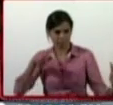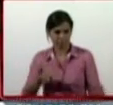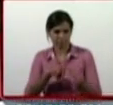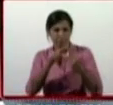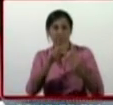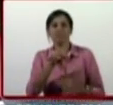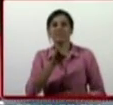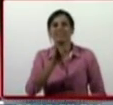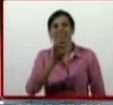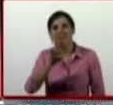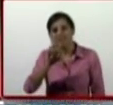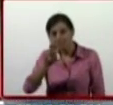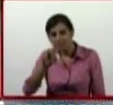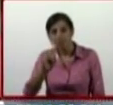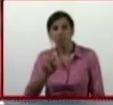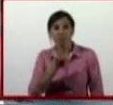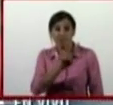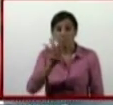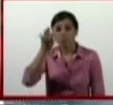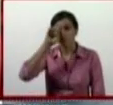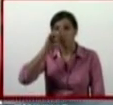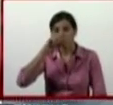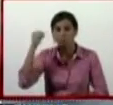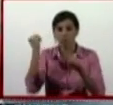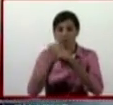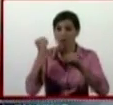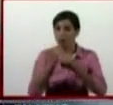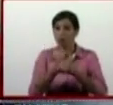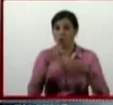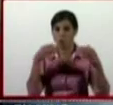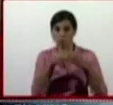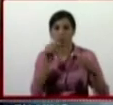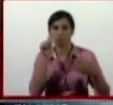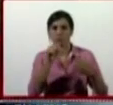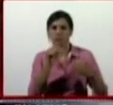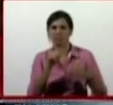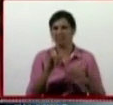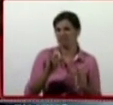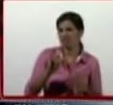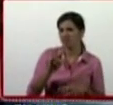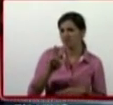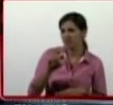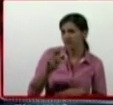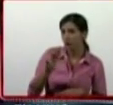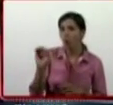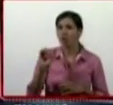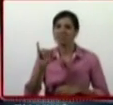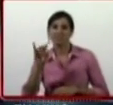años de actividad. IVEN, bueno, es lo mismo, IVEN e IVEN.